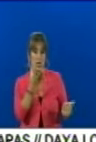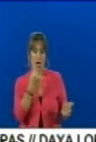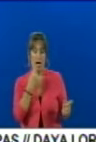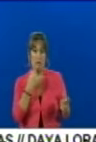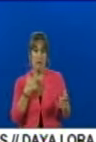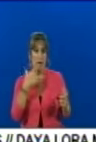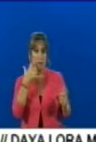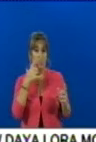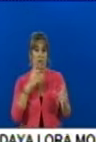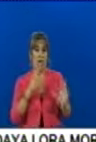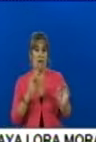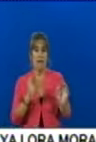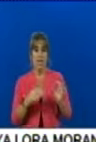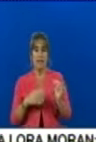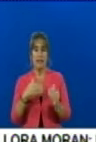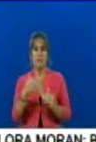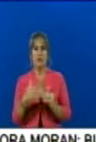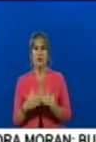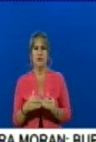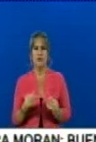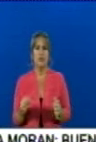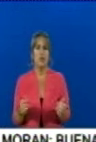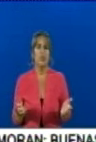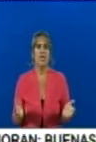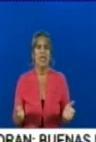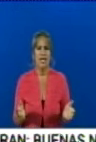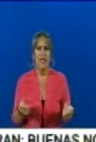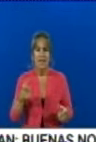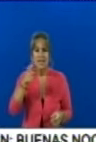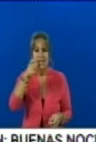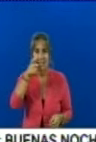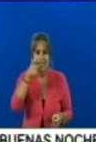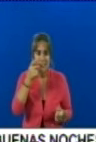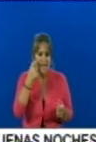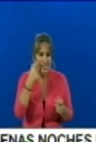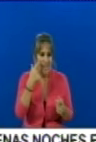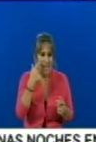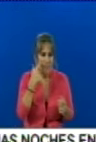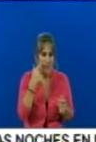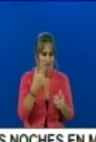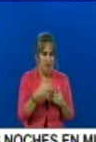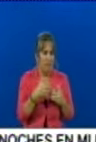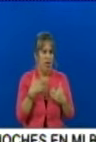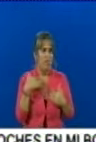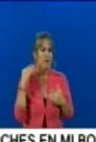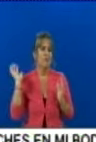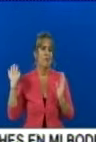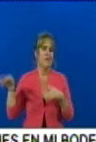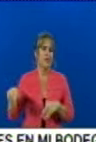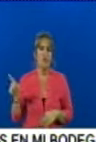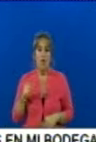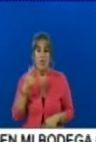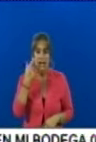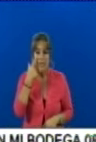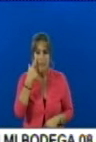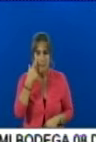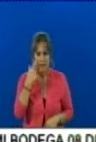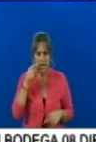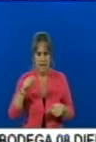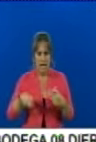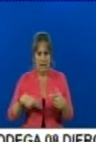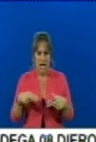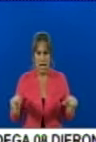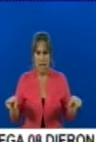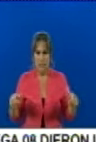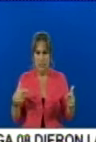algo muy importante en este proceso y se trata del seguimiento. A partir de todo lo que hemos dicho, primera secretaria, de todas las noticias que